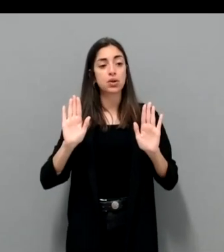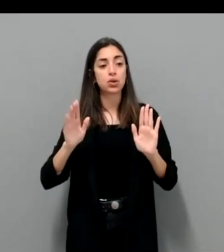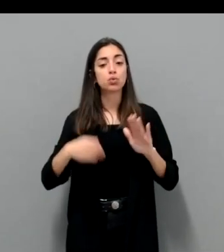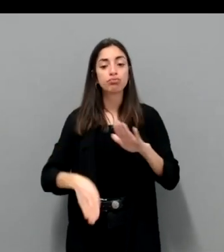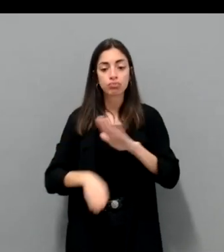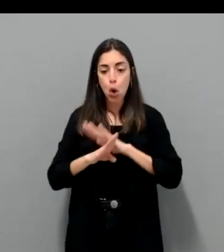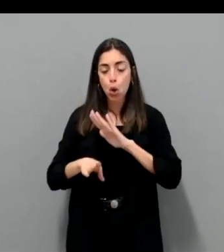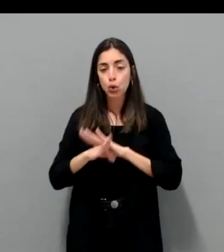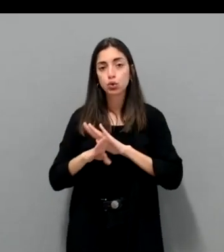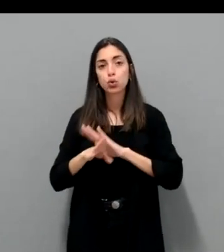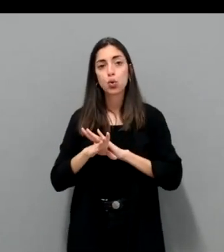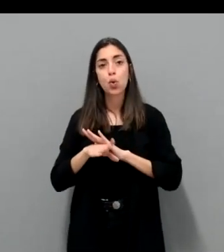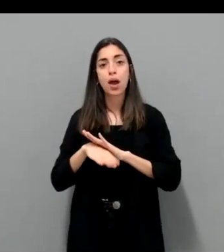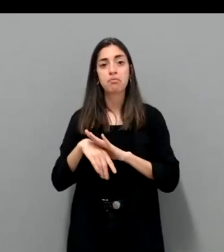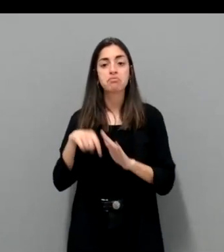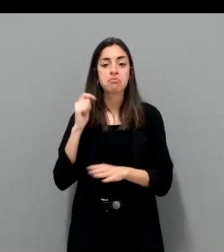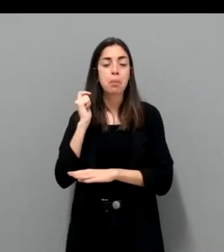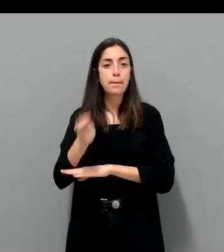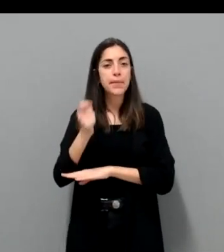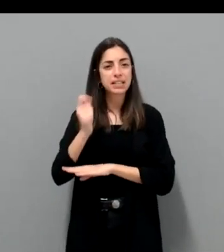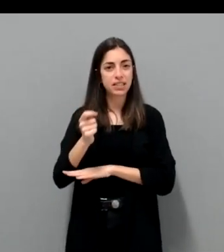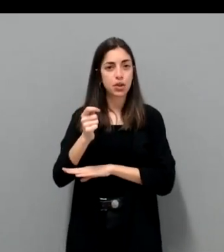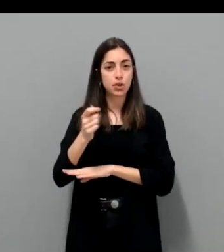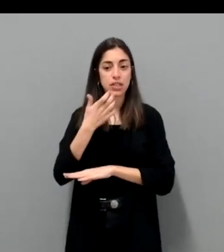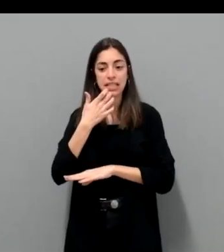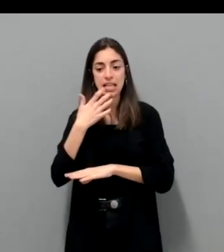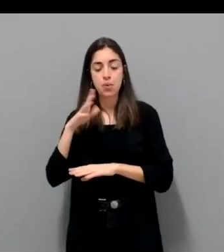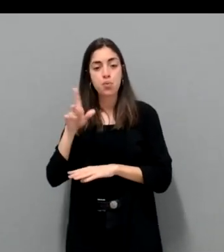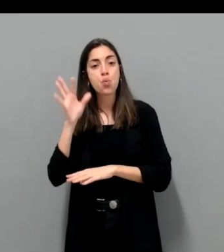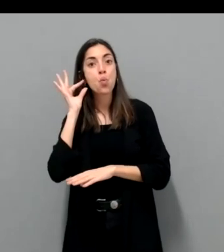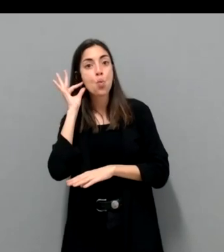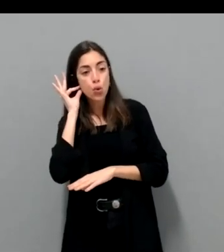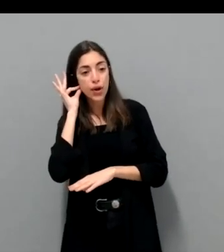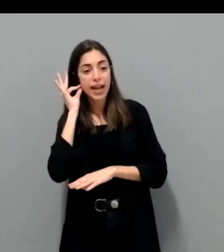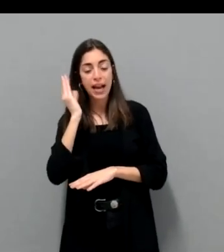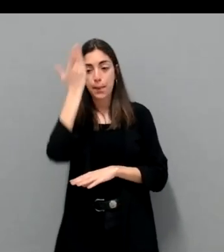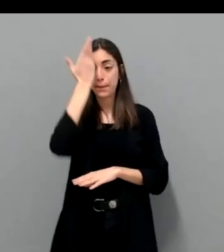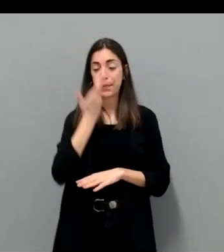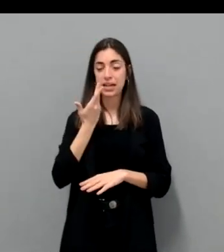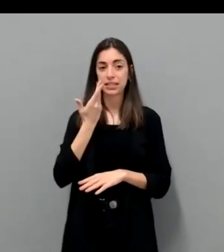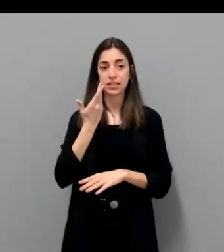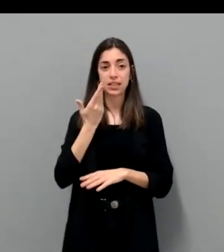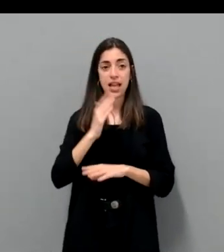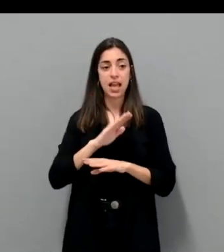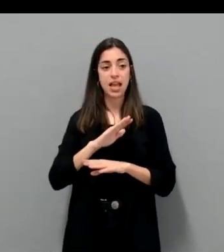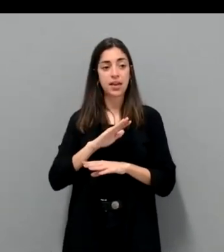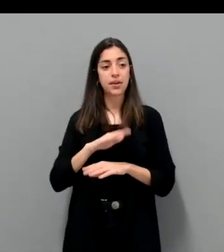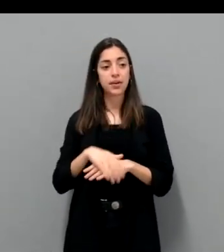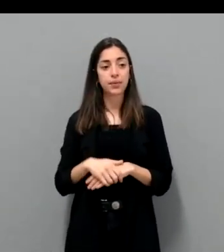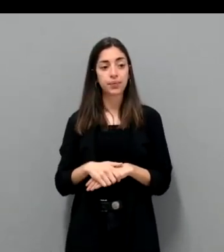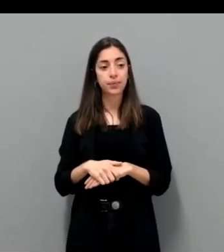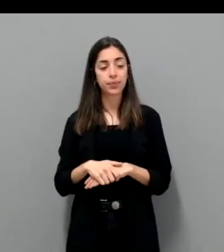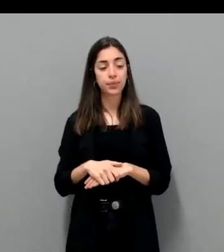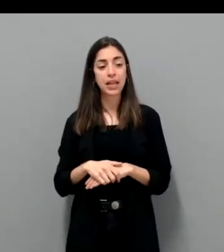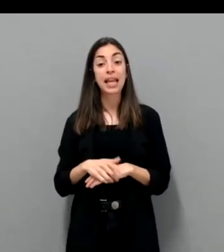una prestación, por lo que si una mujer con parálisis cerebral logra un empleo y aumenta